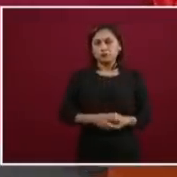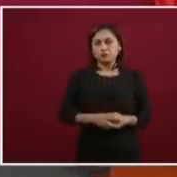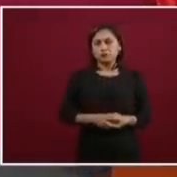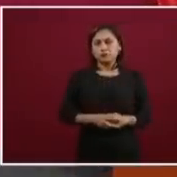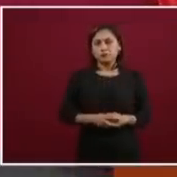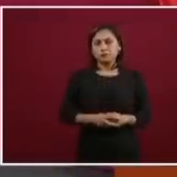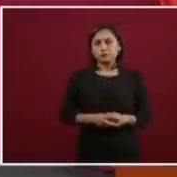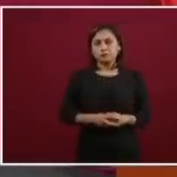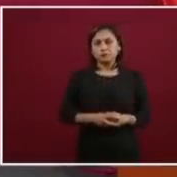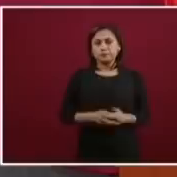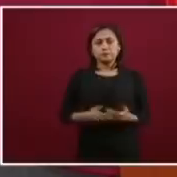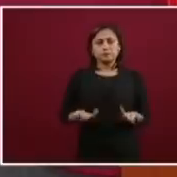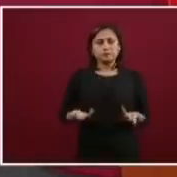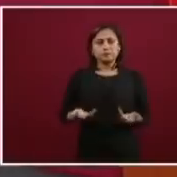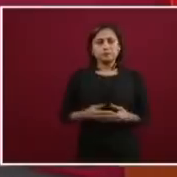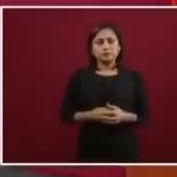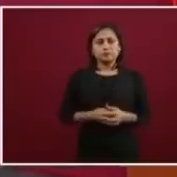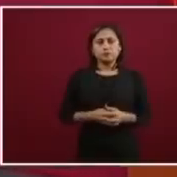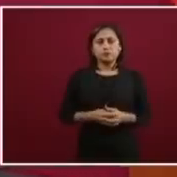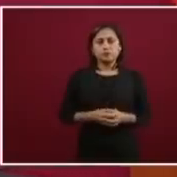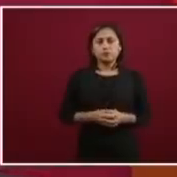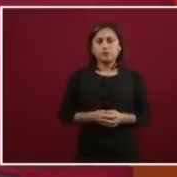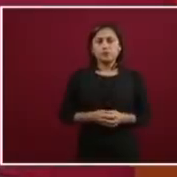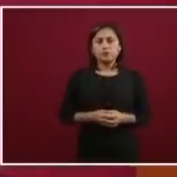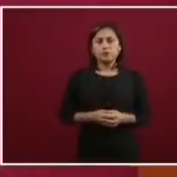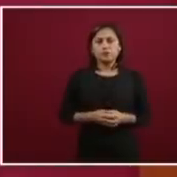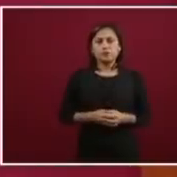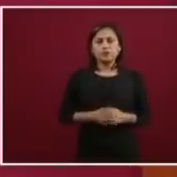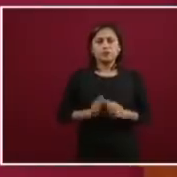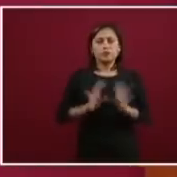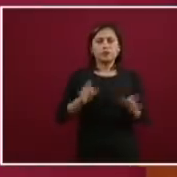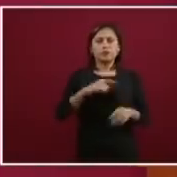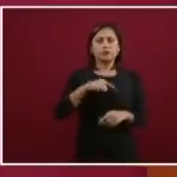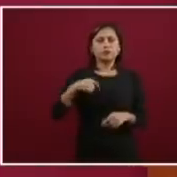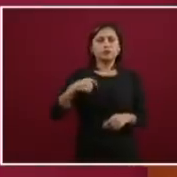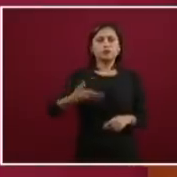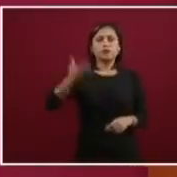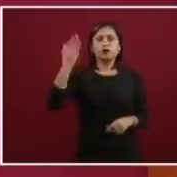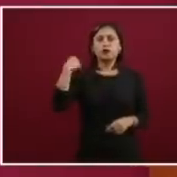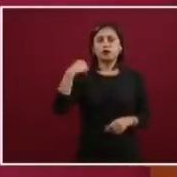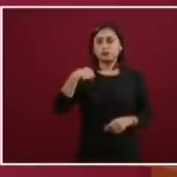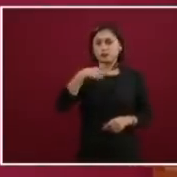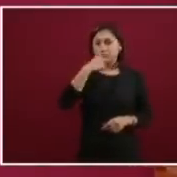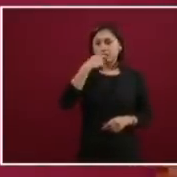regular ya lo hemos dicho en otras ocasiones